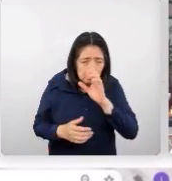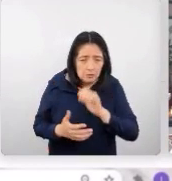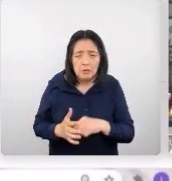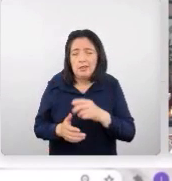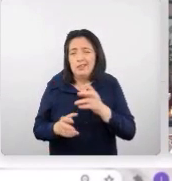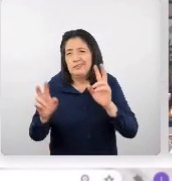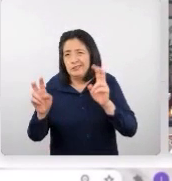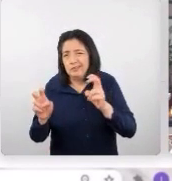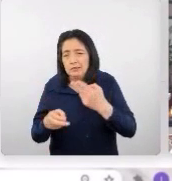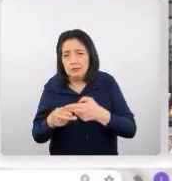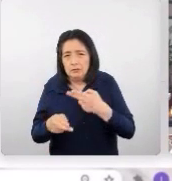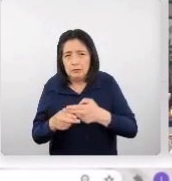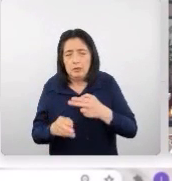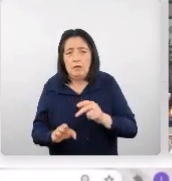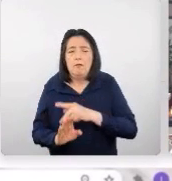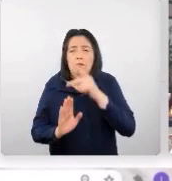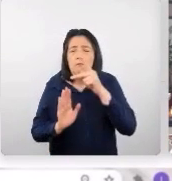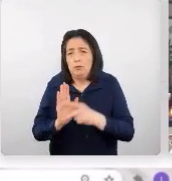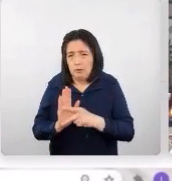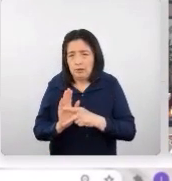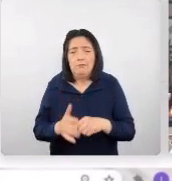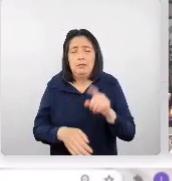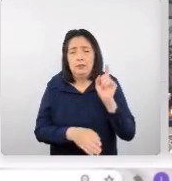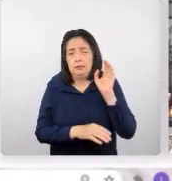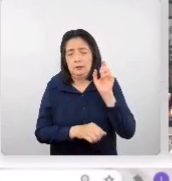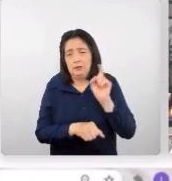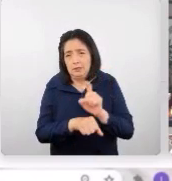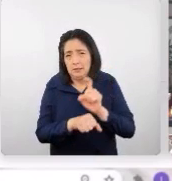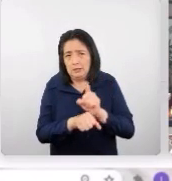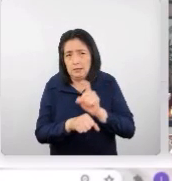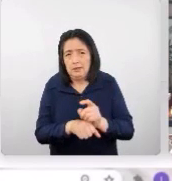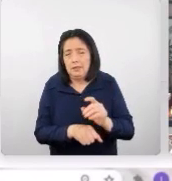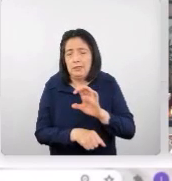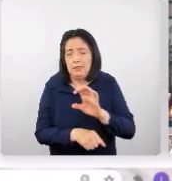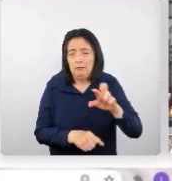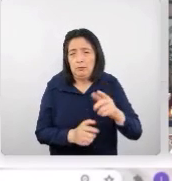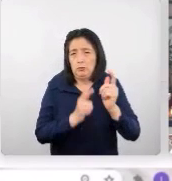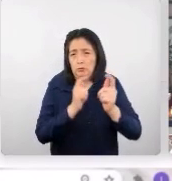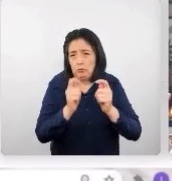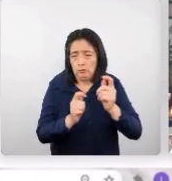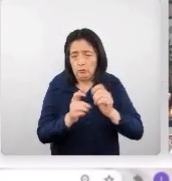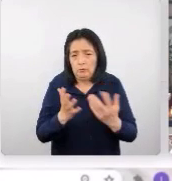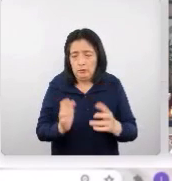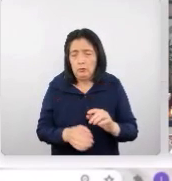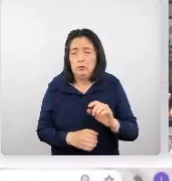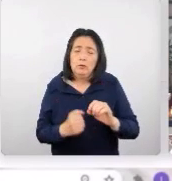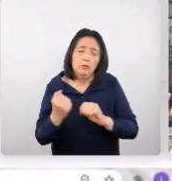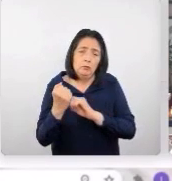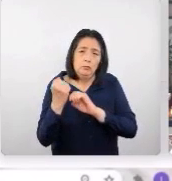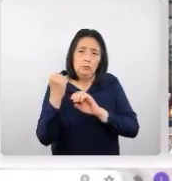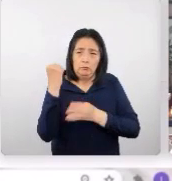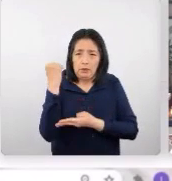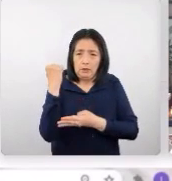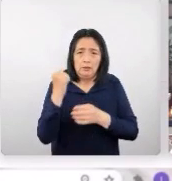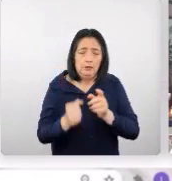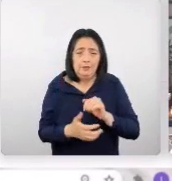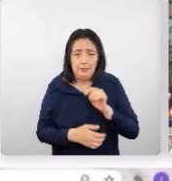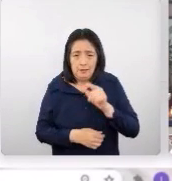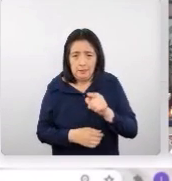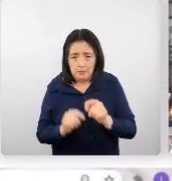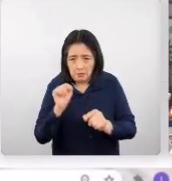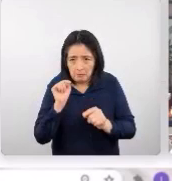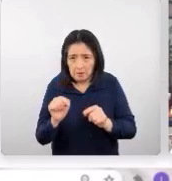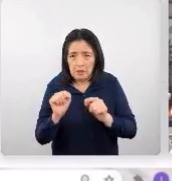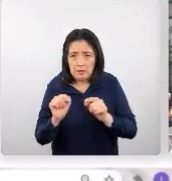que se llama Programa de Capacitación de Expo Turismo, Perú Turismo Dubái. Van a dar